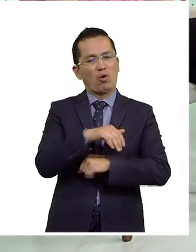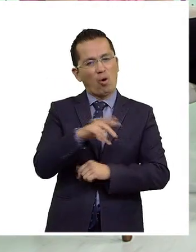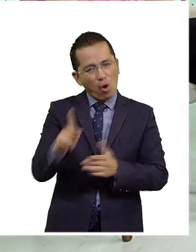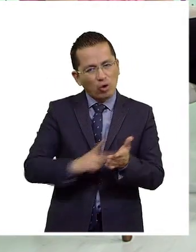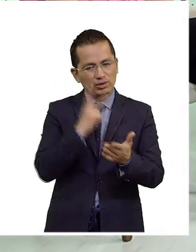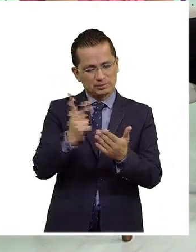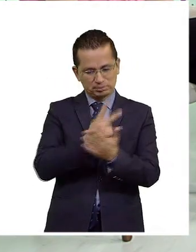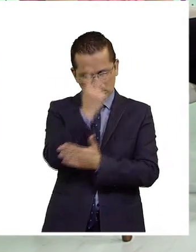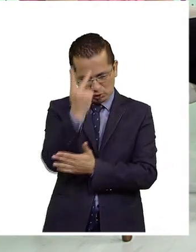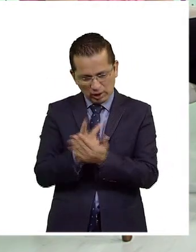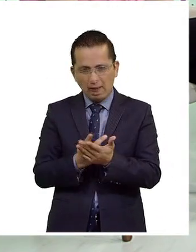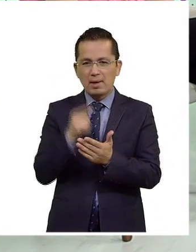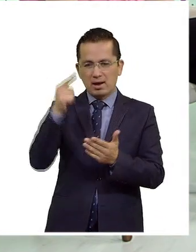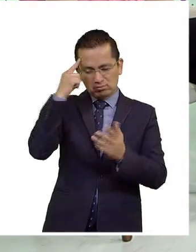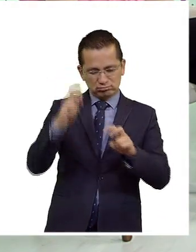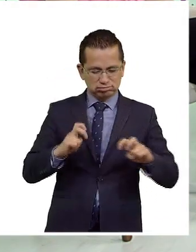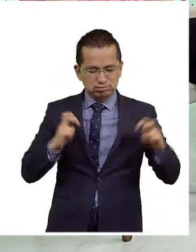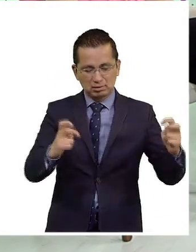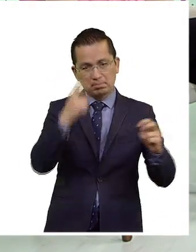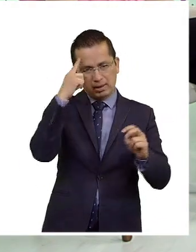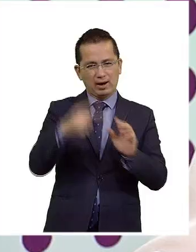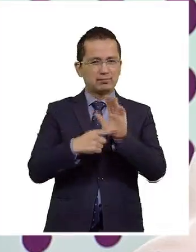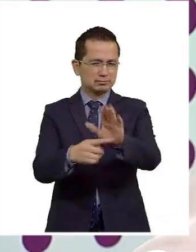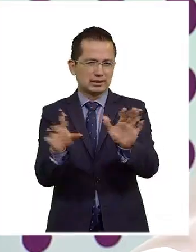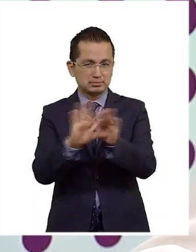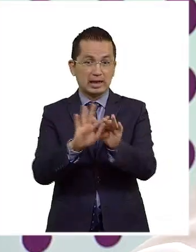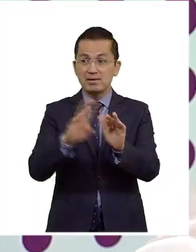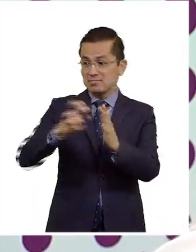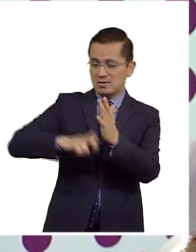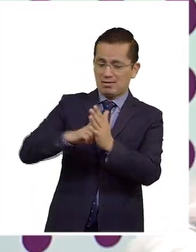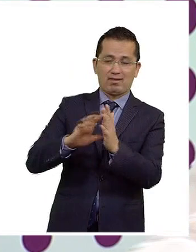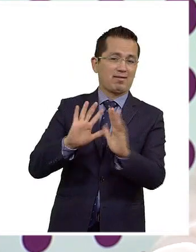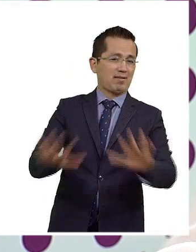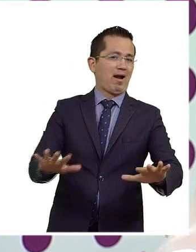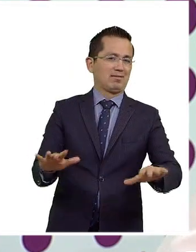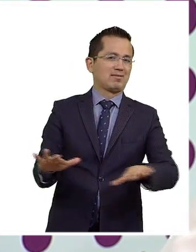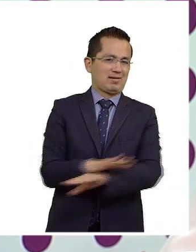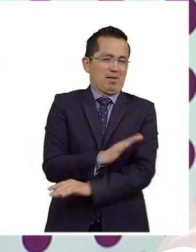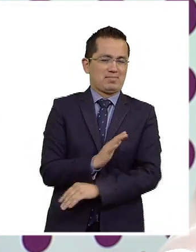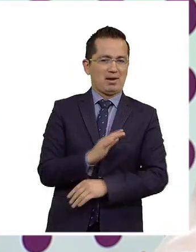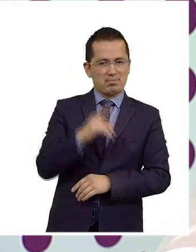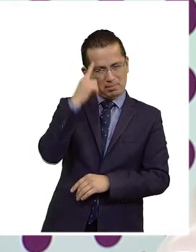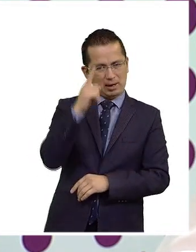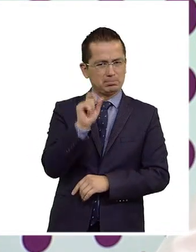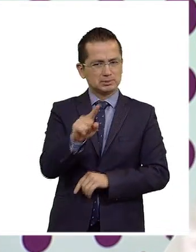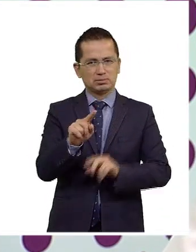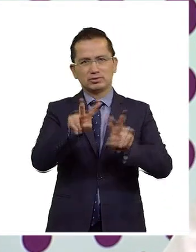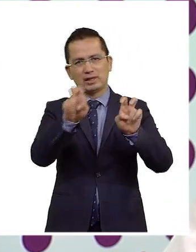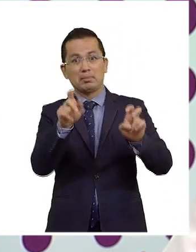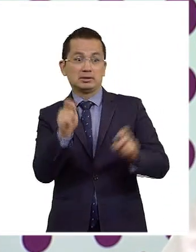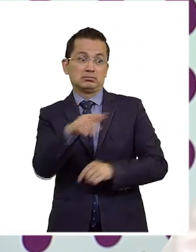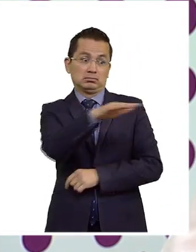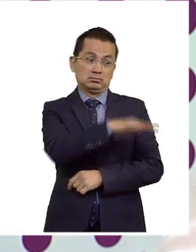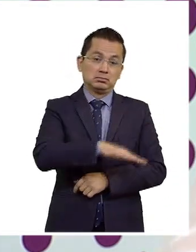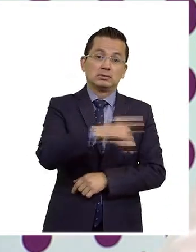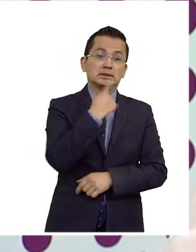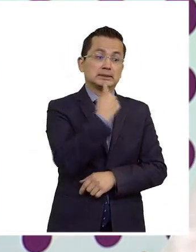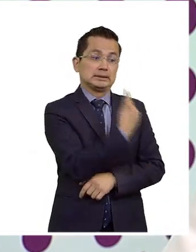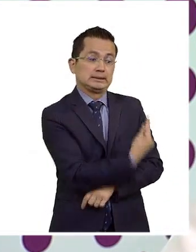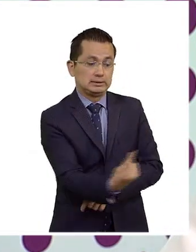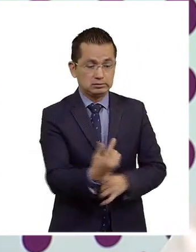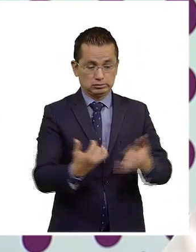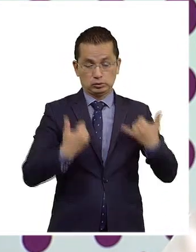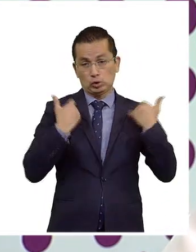ya estemos hablando sobre qué sigue después de la reforma en todos estos aspectos de la discriminación y de las violencias que sufren y que